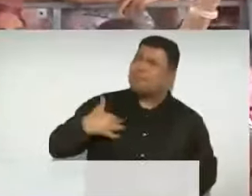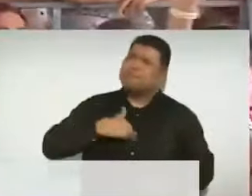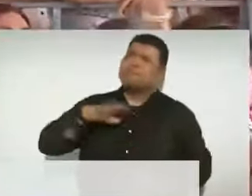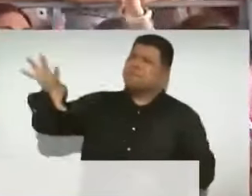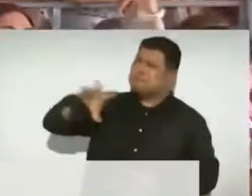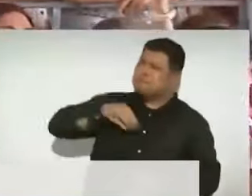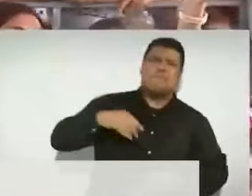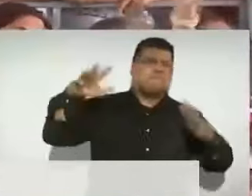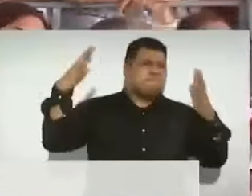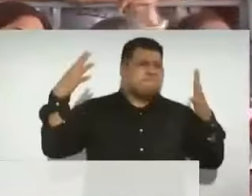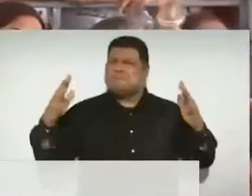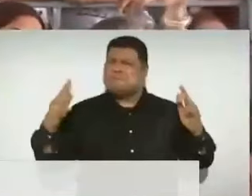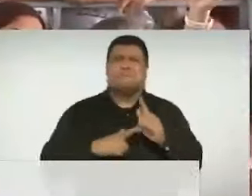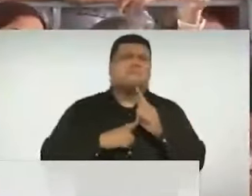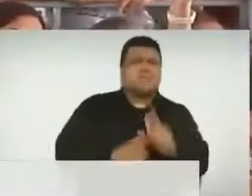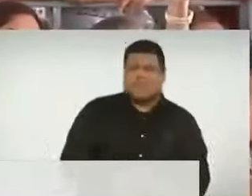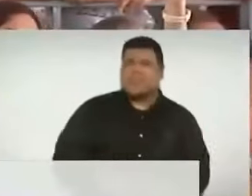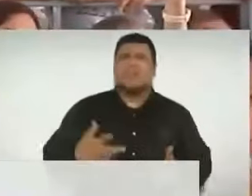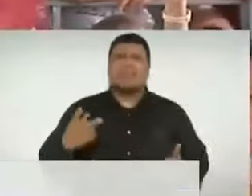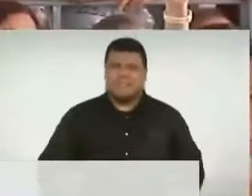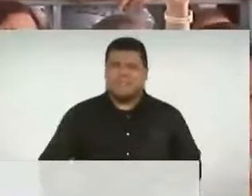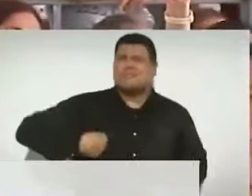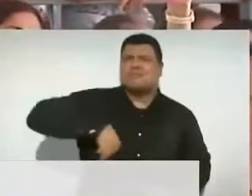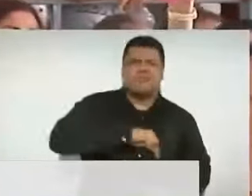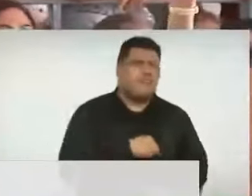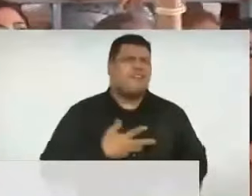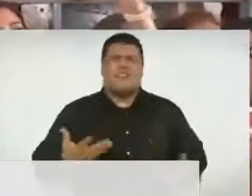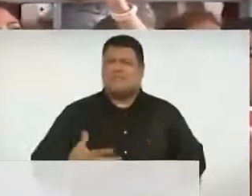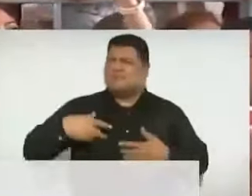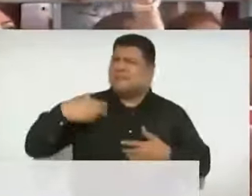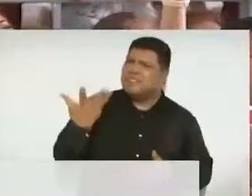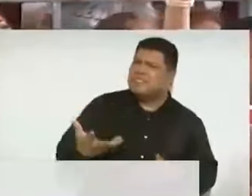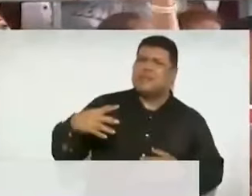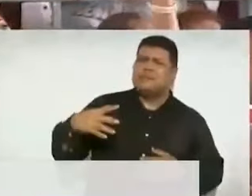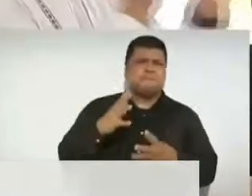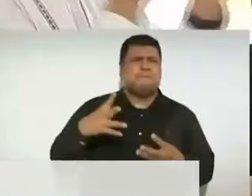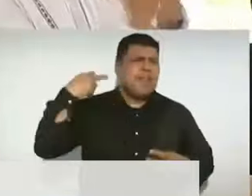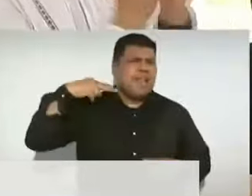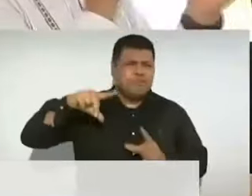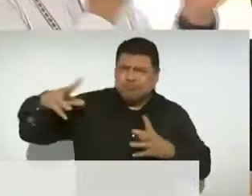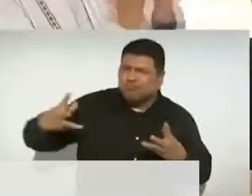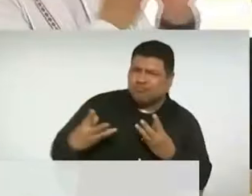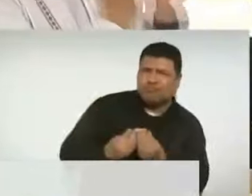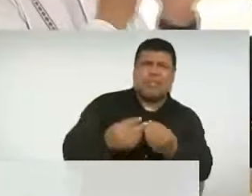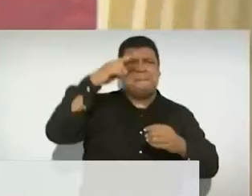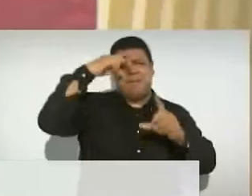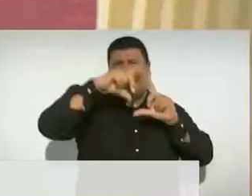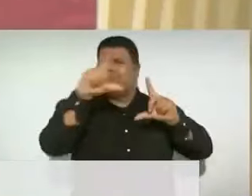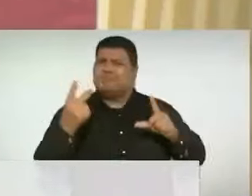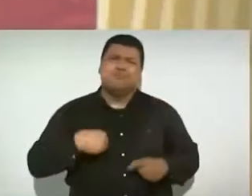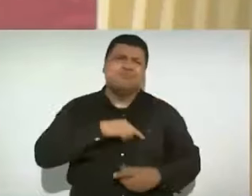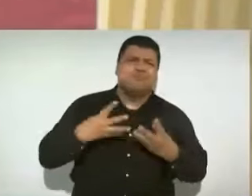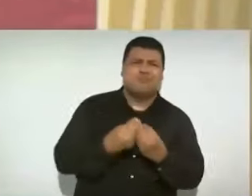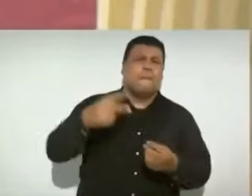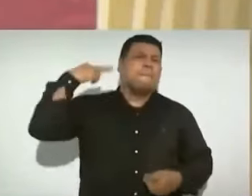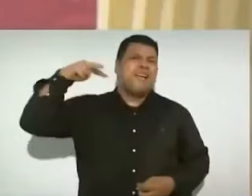marcha atrás, que no va a haber traiciones, que vamos a seguir caminando con el pueblo de Veracruz y con el pueblo de México. ¡Que